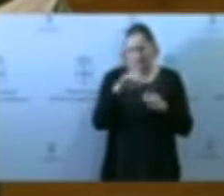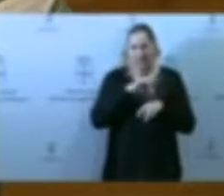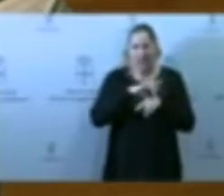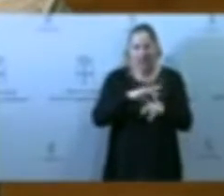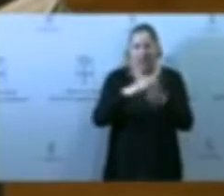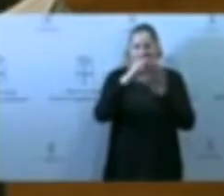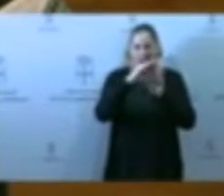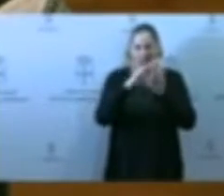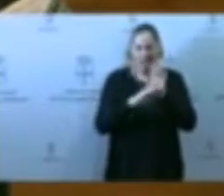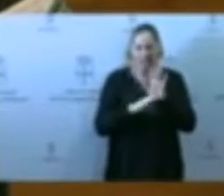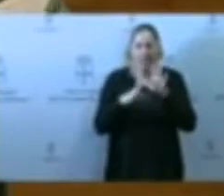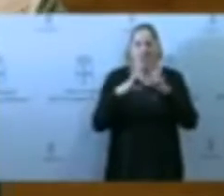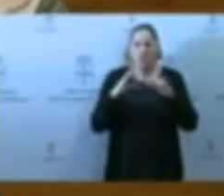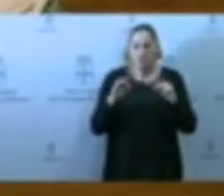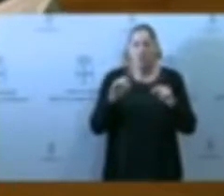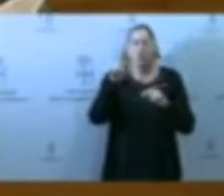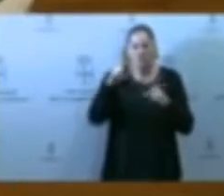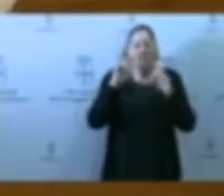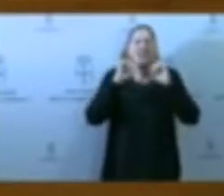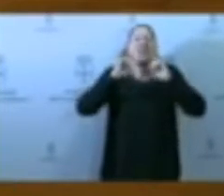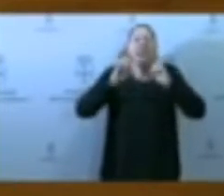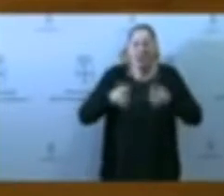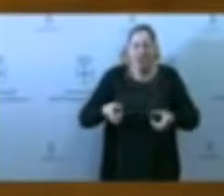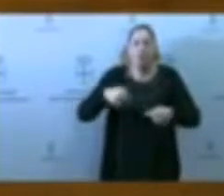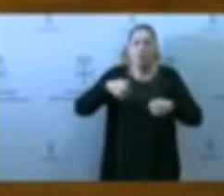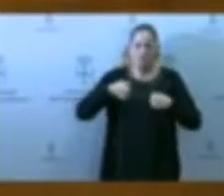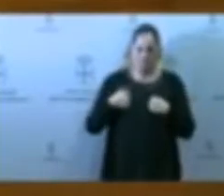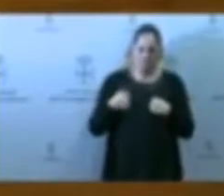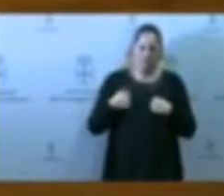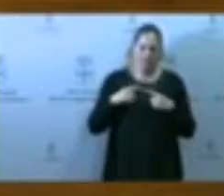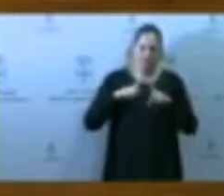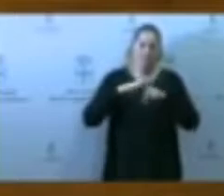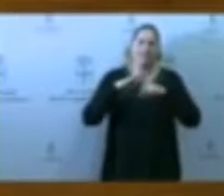hágame caso, señor presidente. En esa situación,